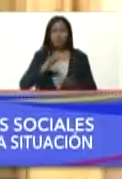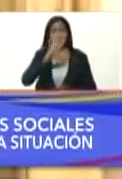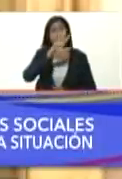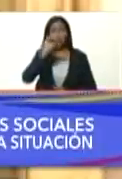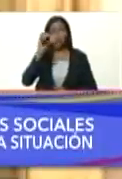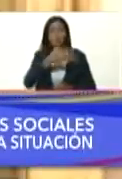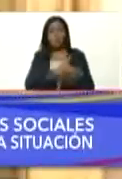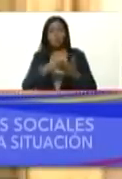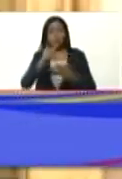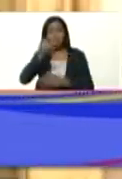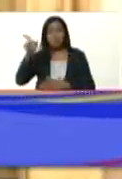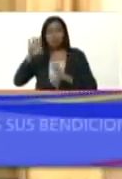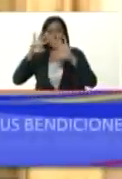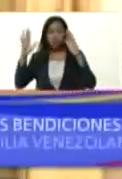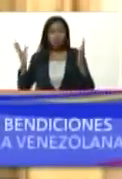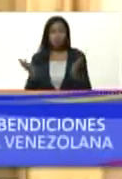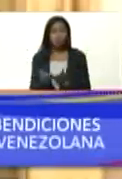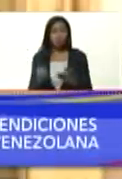mundo.